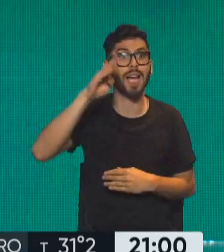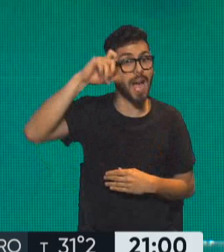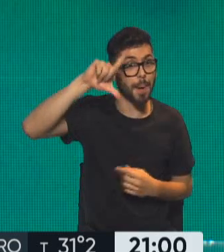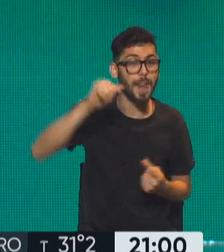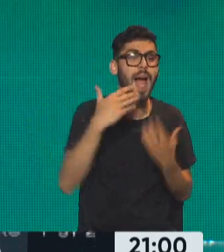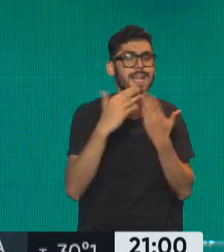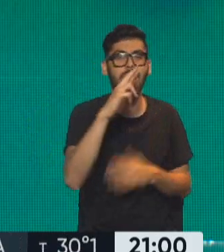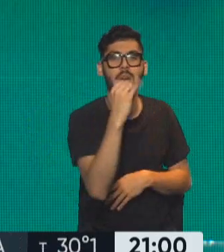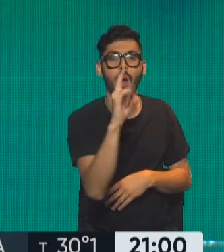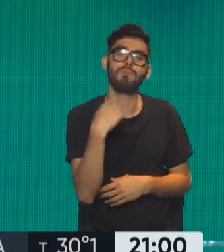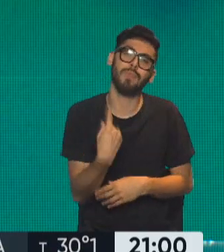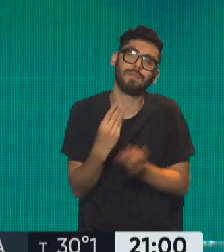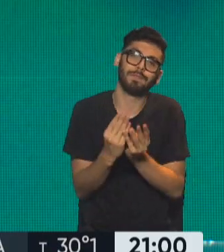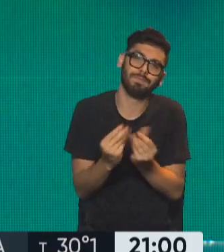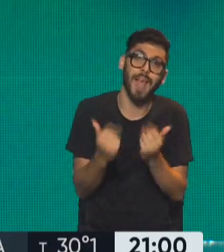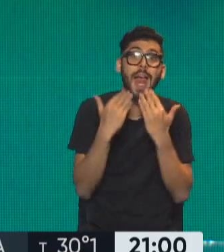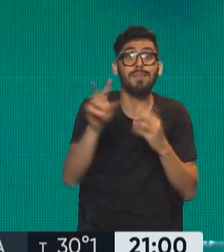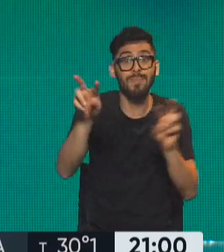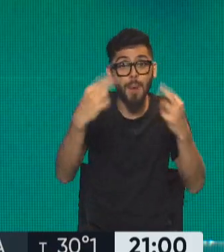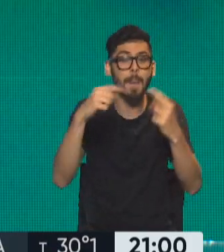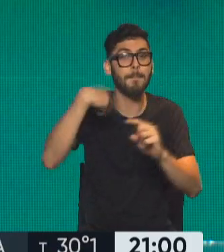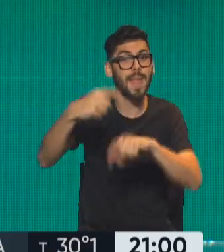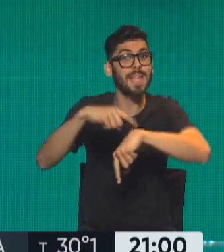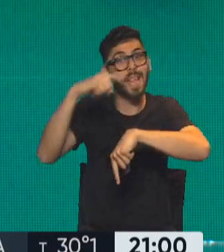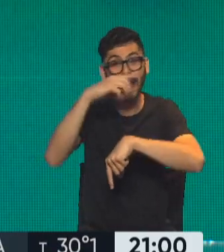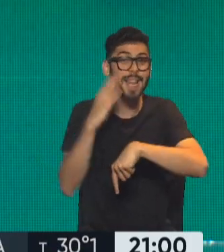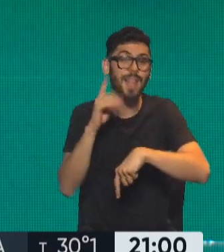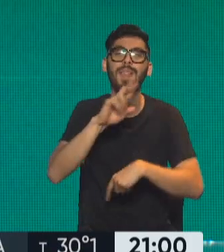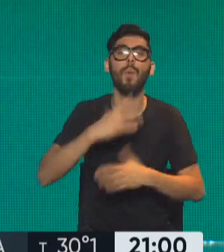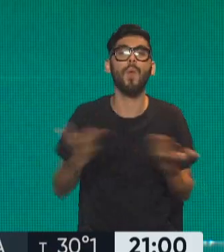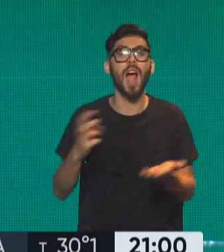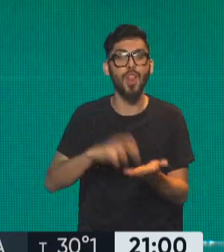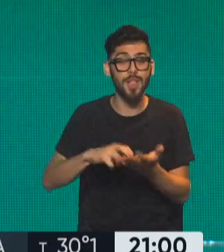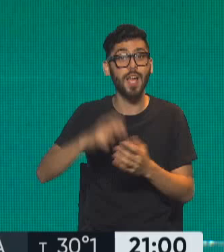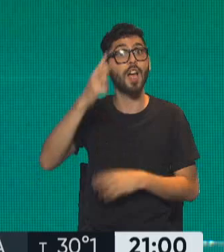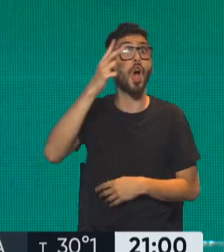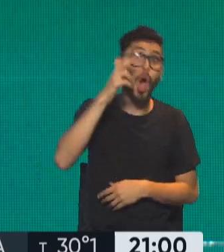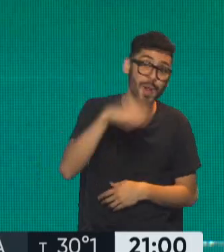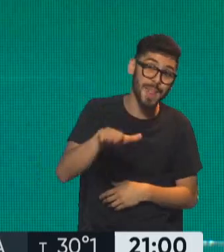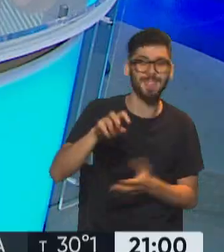Nos vamos. Gracias a ustedes también por acompañarnos. Mañana 19 horas, Televisión Pública Noticias, 20:30, cierre de edición.